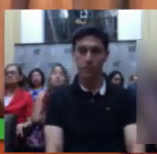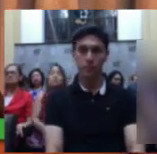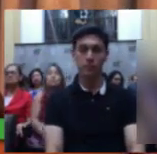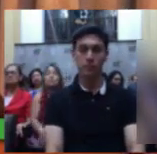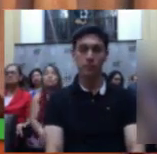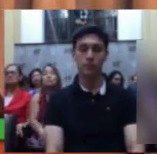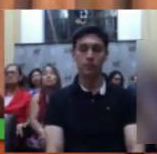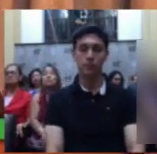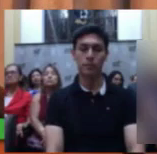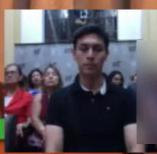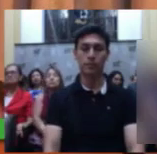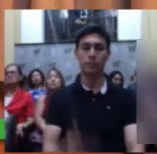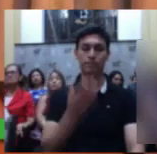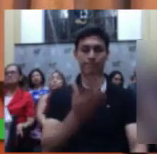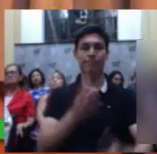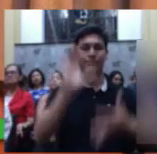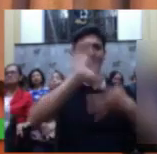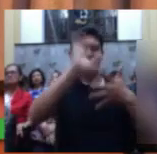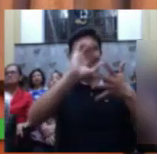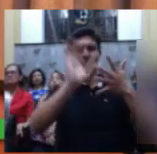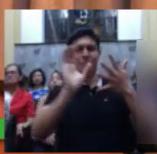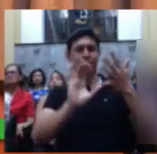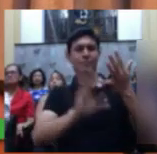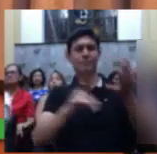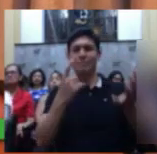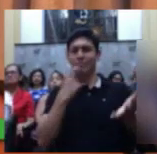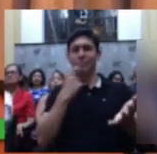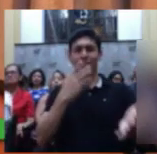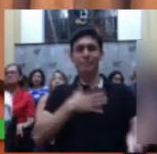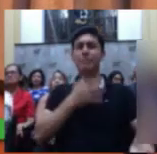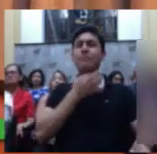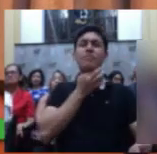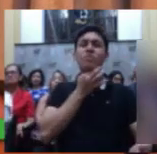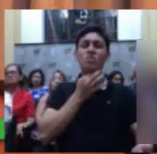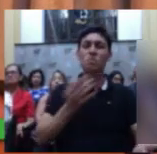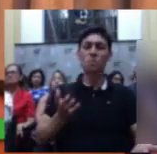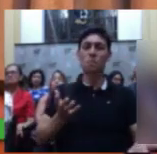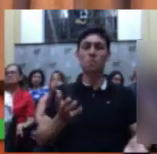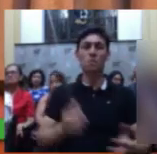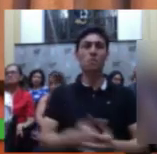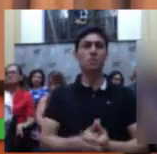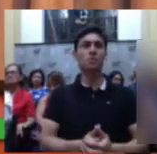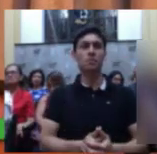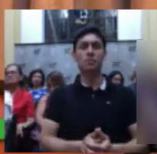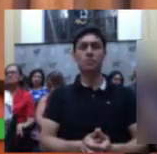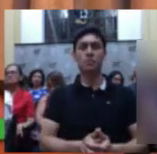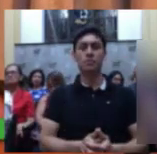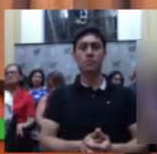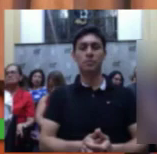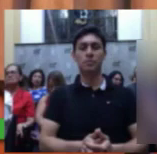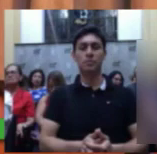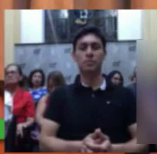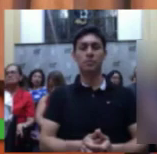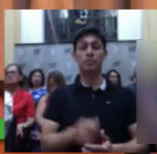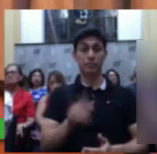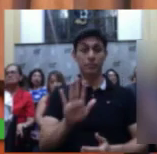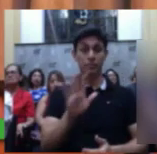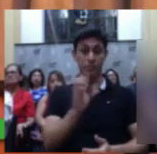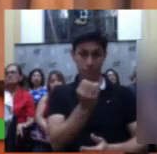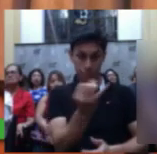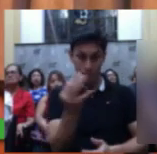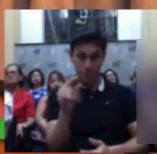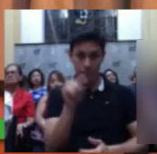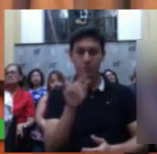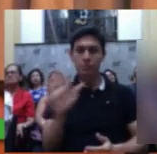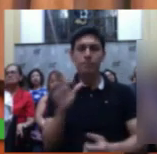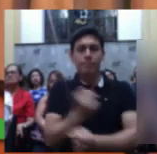¿A qué características se refería mi abuelo cuando las calificaba de extraordinarias calidades? Una de ellas